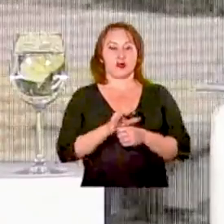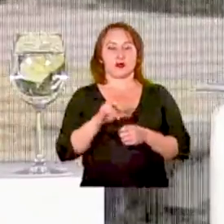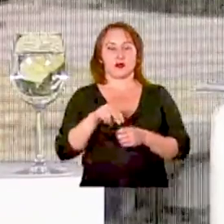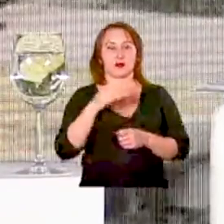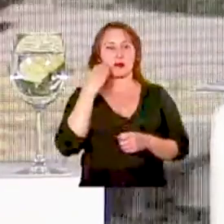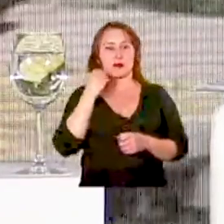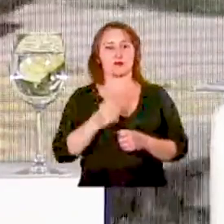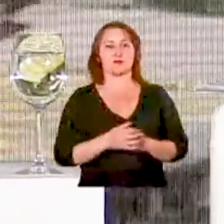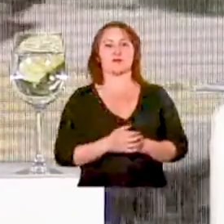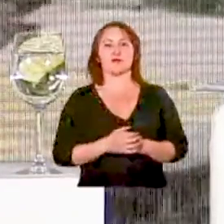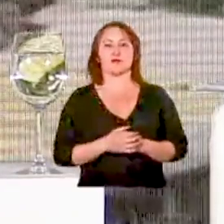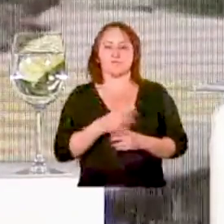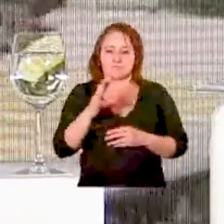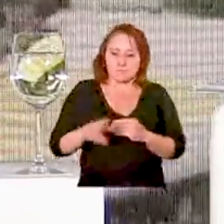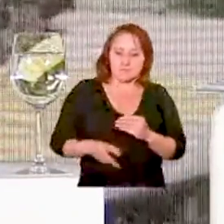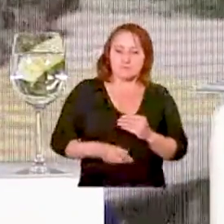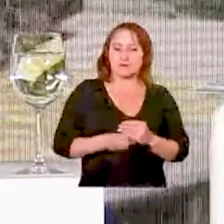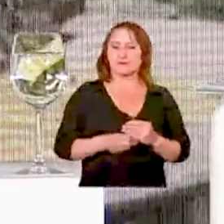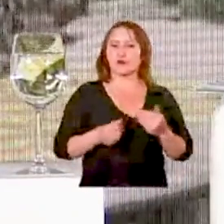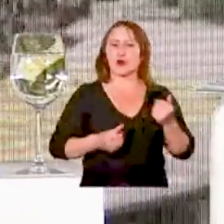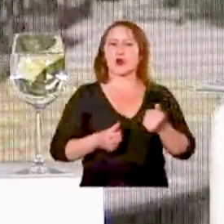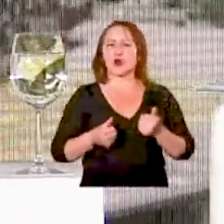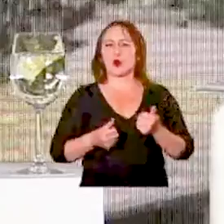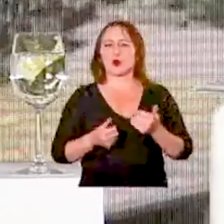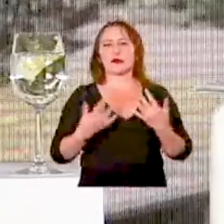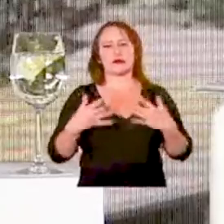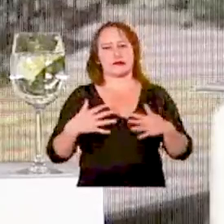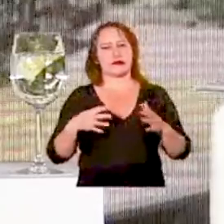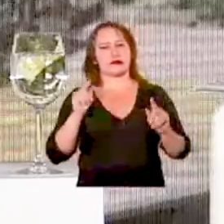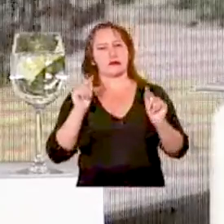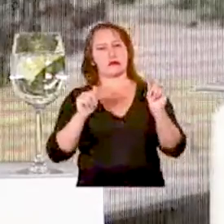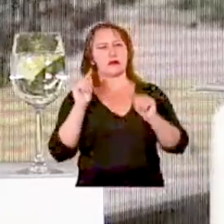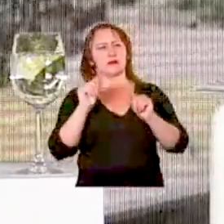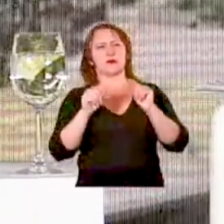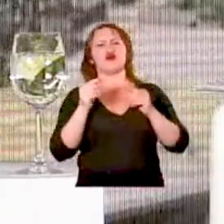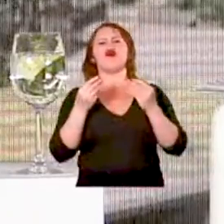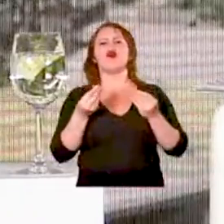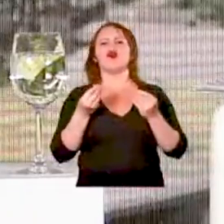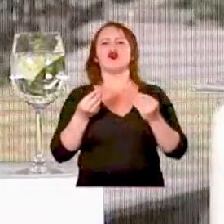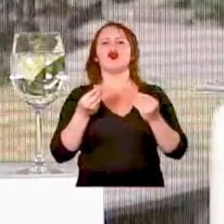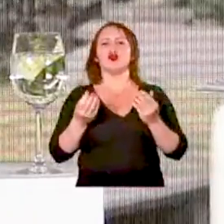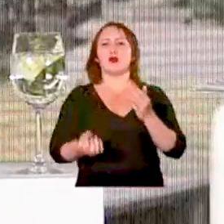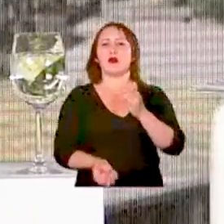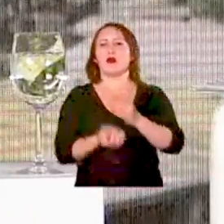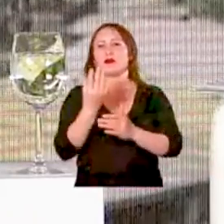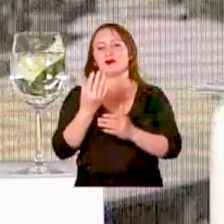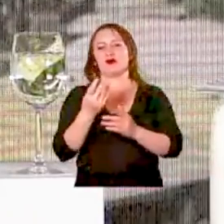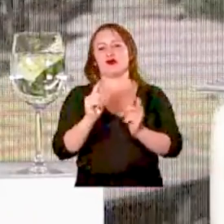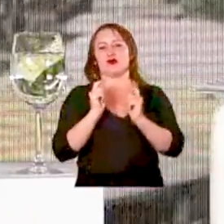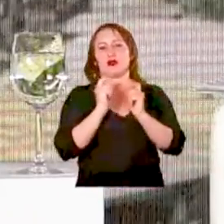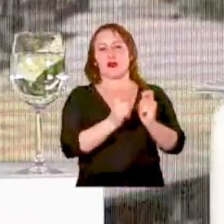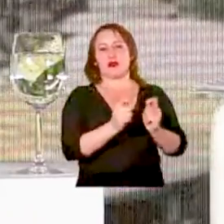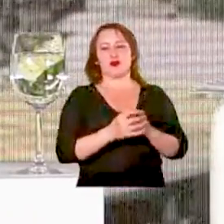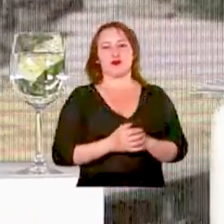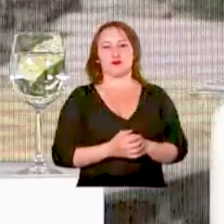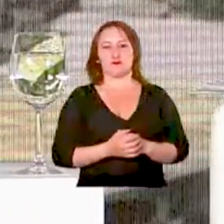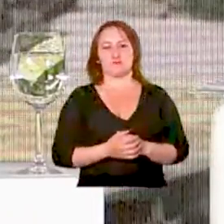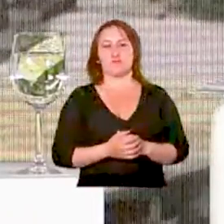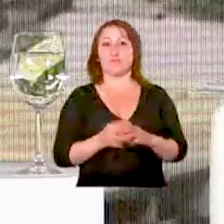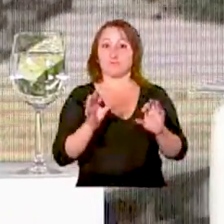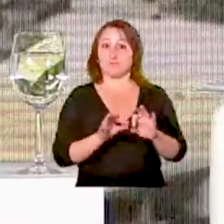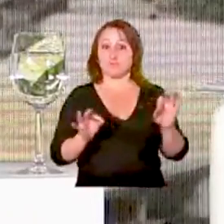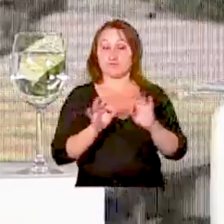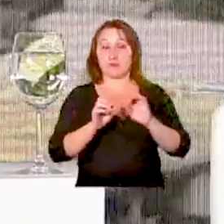ciudadana, agregándoles que ha sido muy criticada el tema de la creación de cargos. Y es bueno dejar